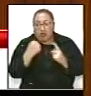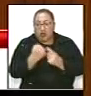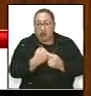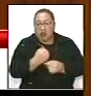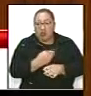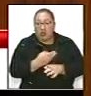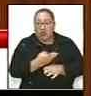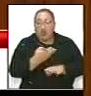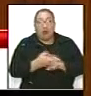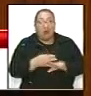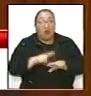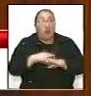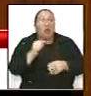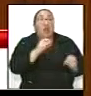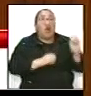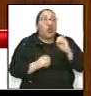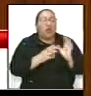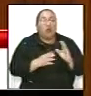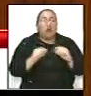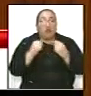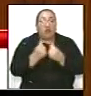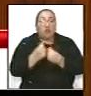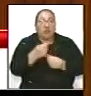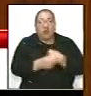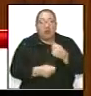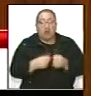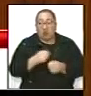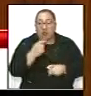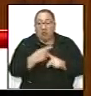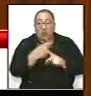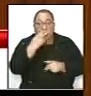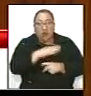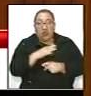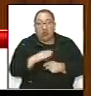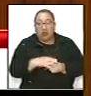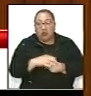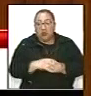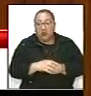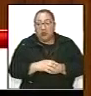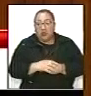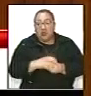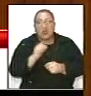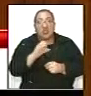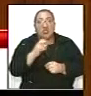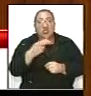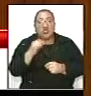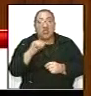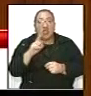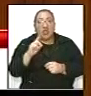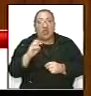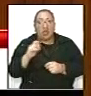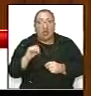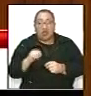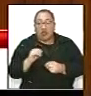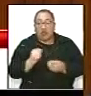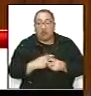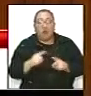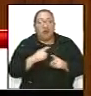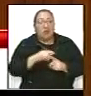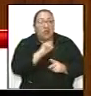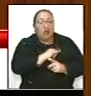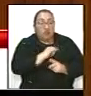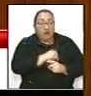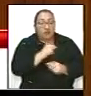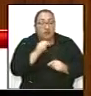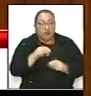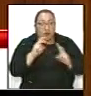civil organizada, como el Grupo de Inversión por la Infancia, como Save the Children y como muchas instituciones que